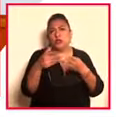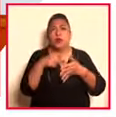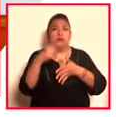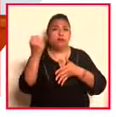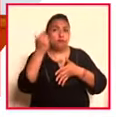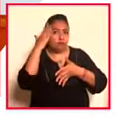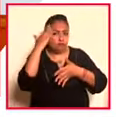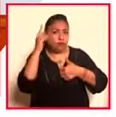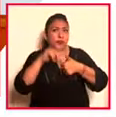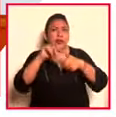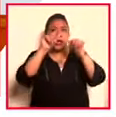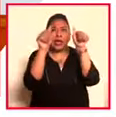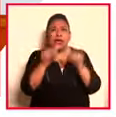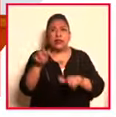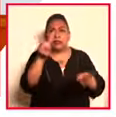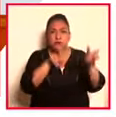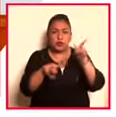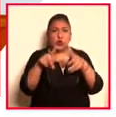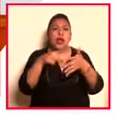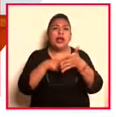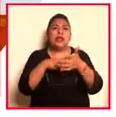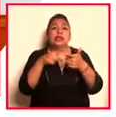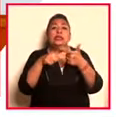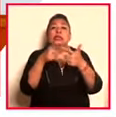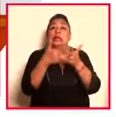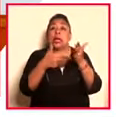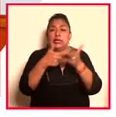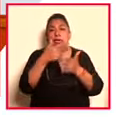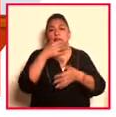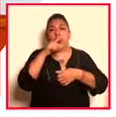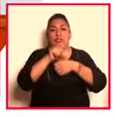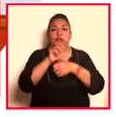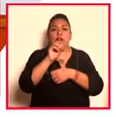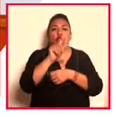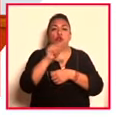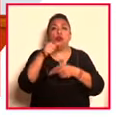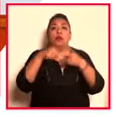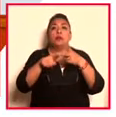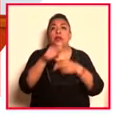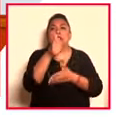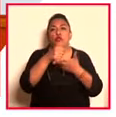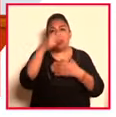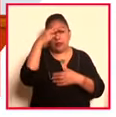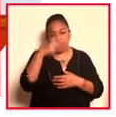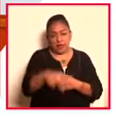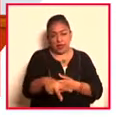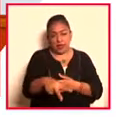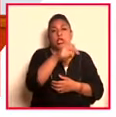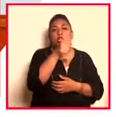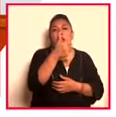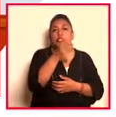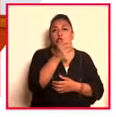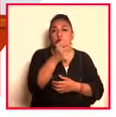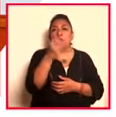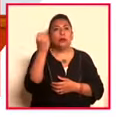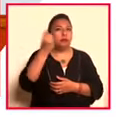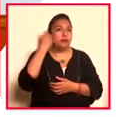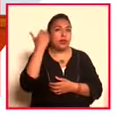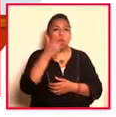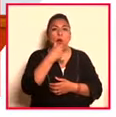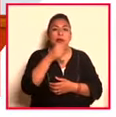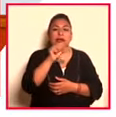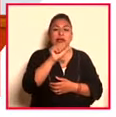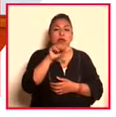artes visuales y los talleres. El Festival de Otoño iniciará en la Ciudad de México el 6 de octubre con la ponencia del arqueólogo Samuel Hernández